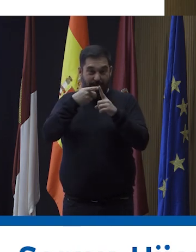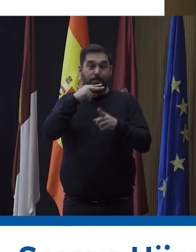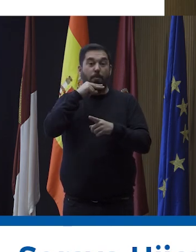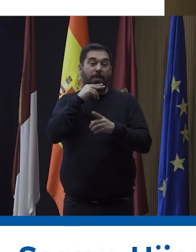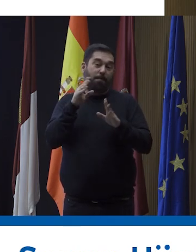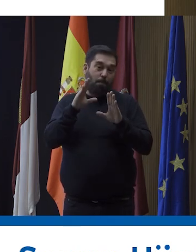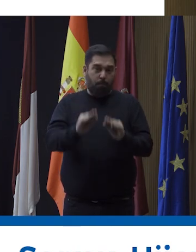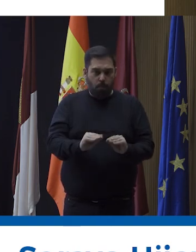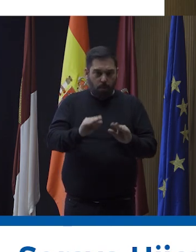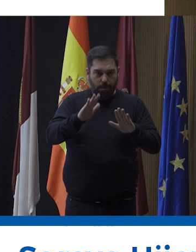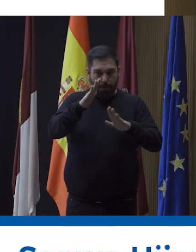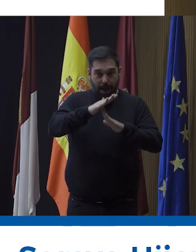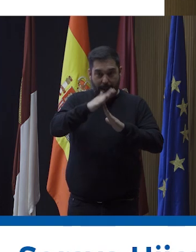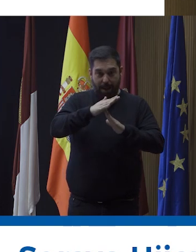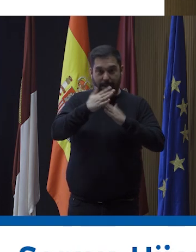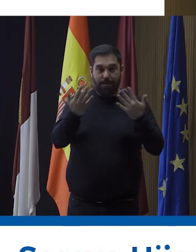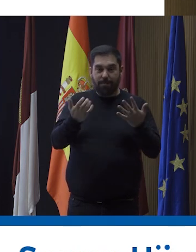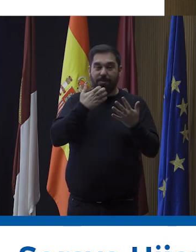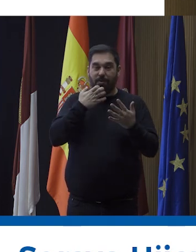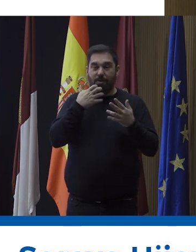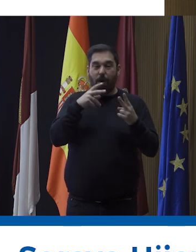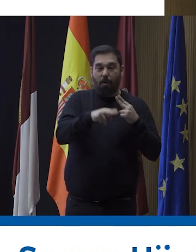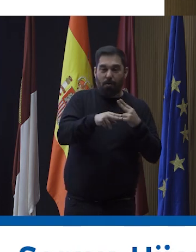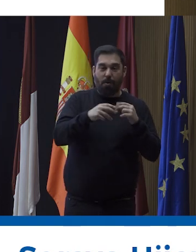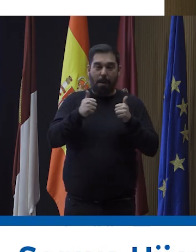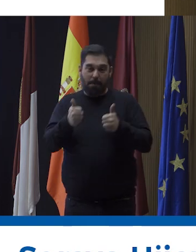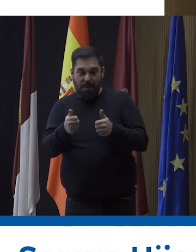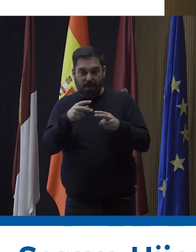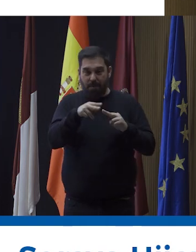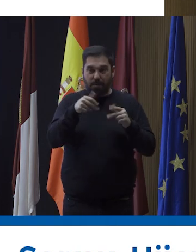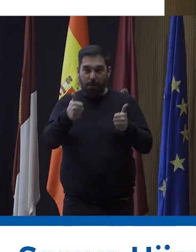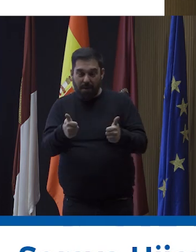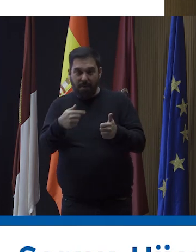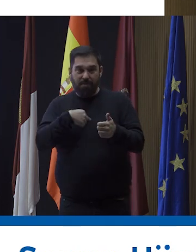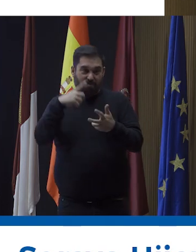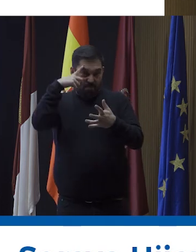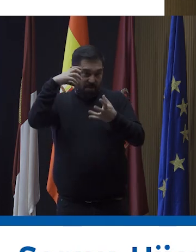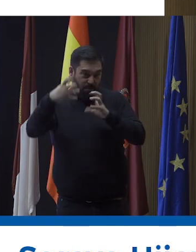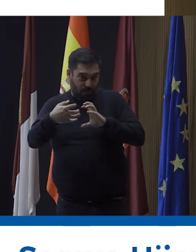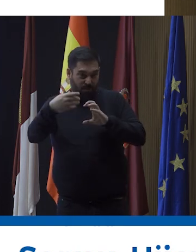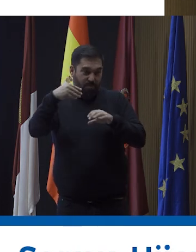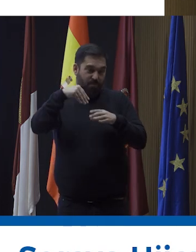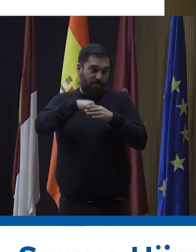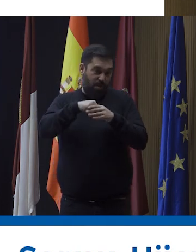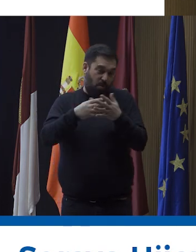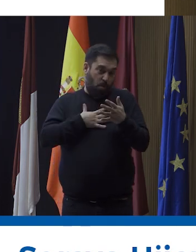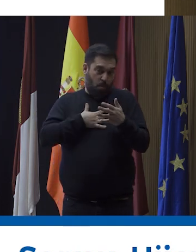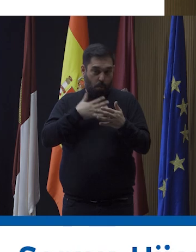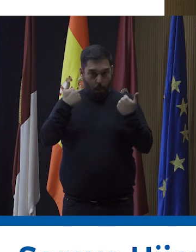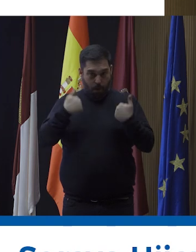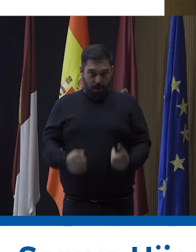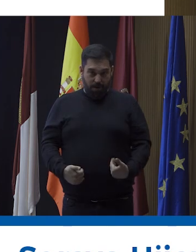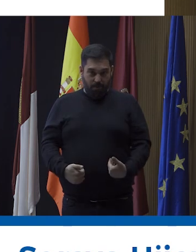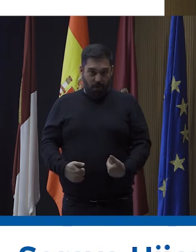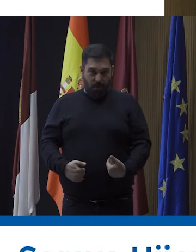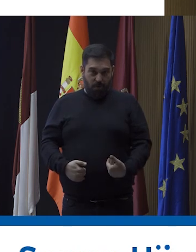micción. Y si luego vuelvo a orinar y vuelvo a cortar y vuelvo a orinar y vuelvo a cortar, pues lo estoy volviendo loco a ese mecanismo que debería de funcionar de